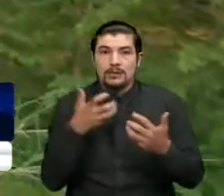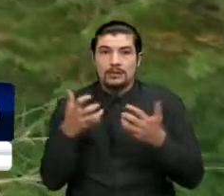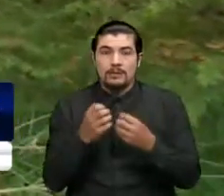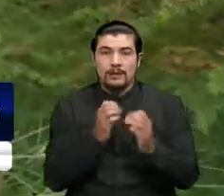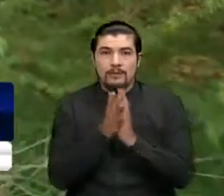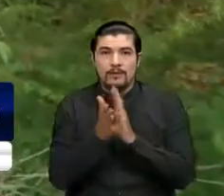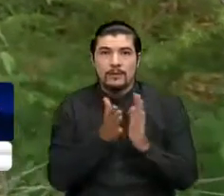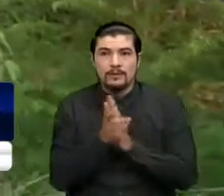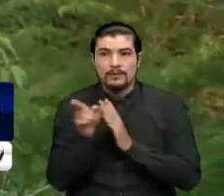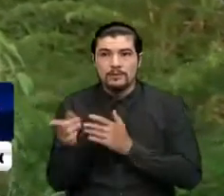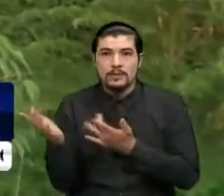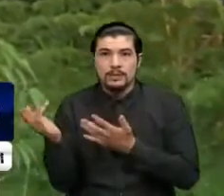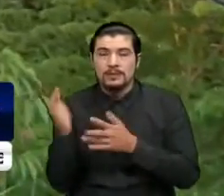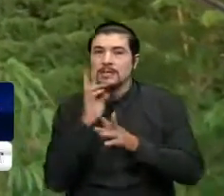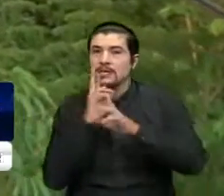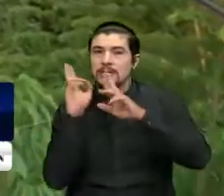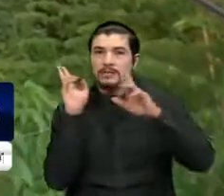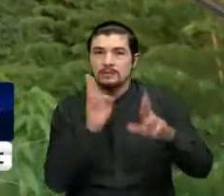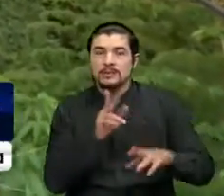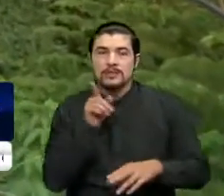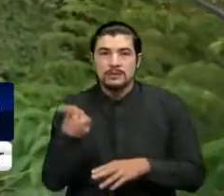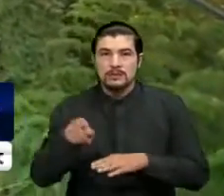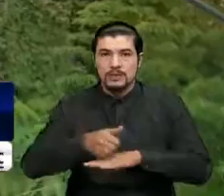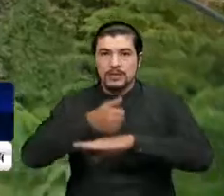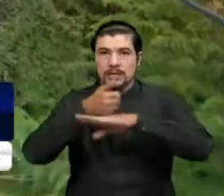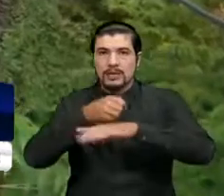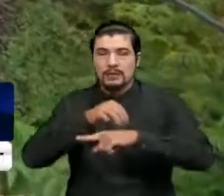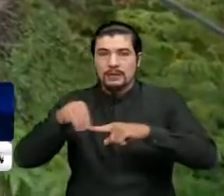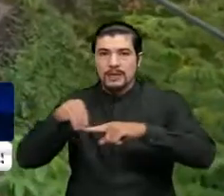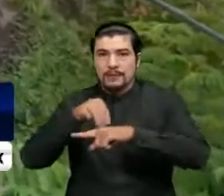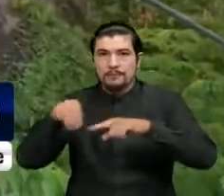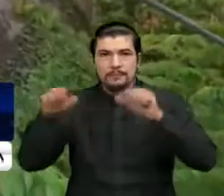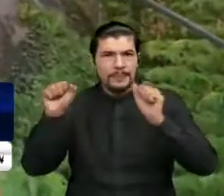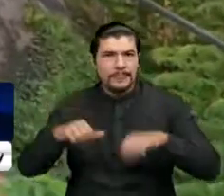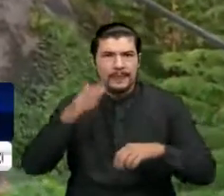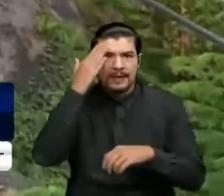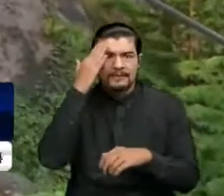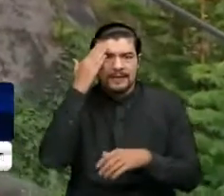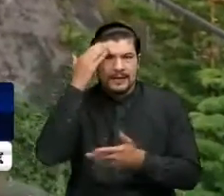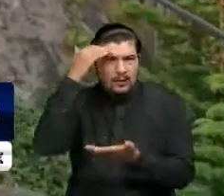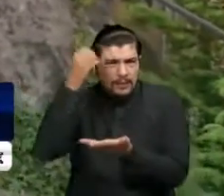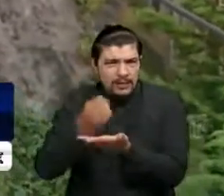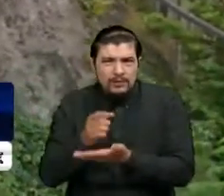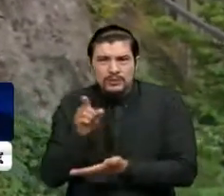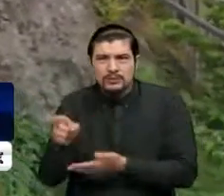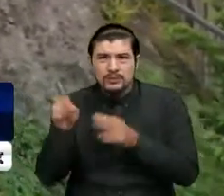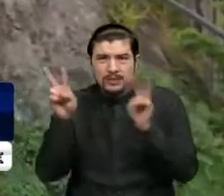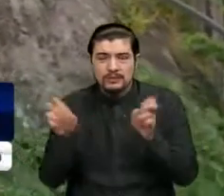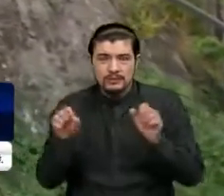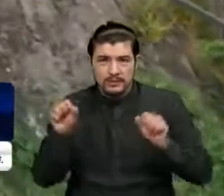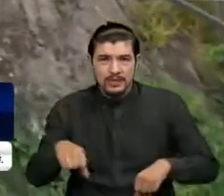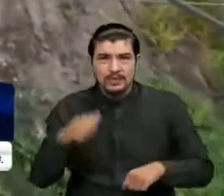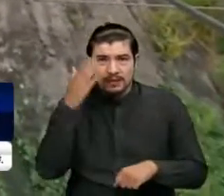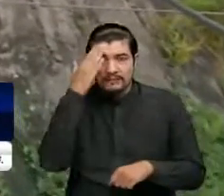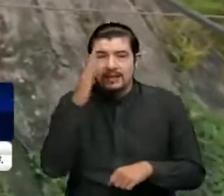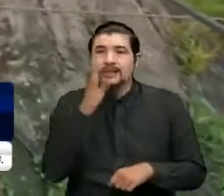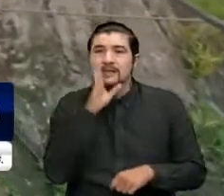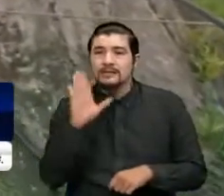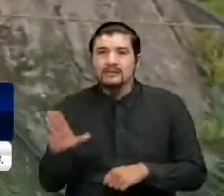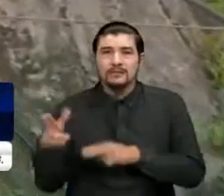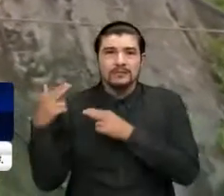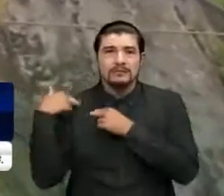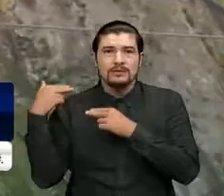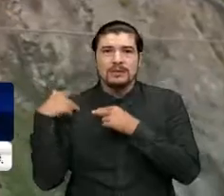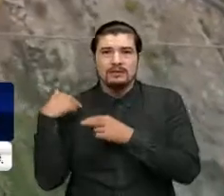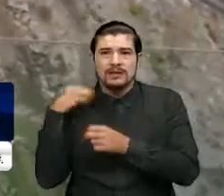la espera de una respuesta por parte de las directivas de metrolínea para que se pronuncien al respecto y se determine quién es el responsable del